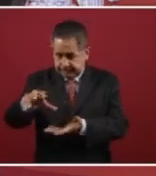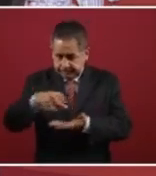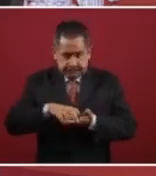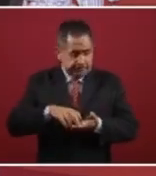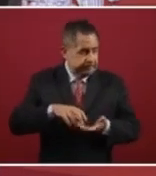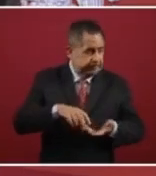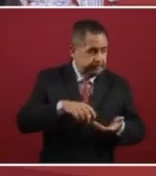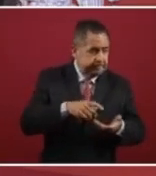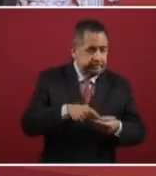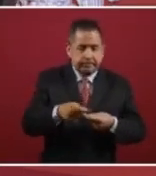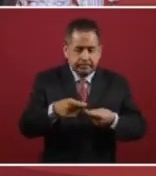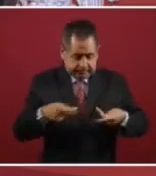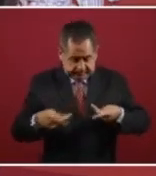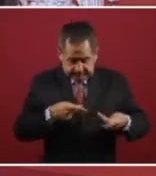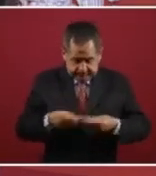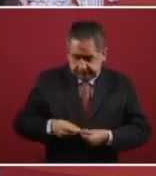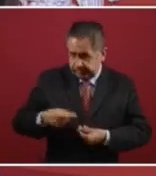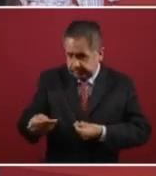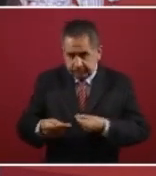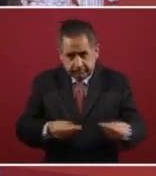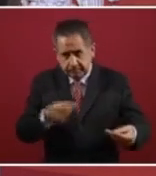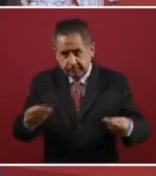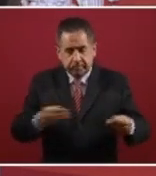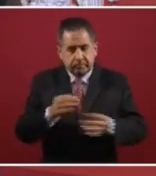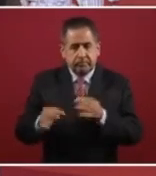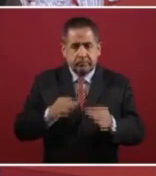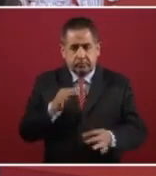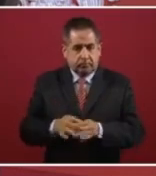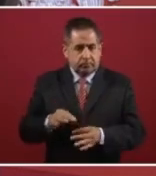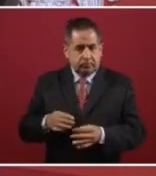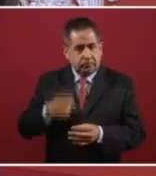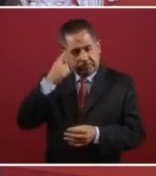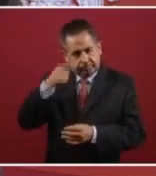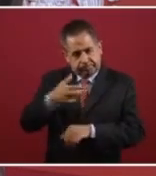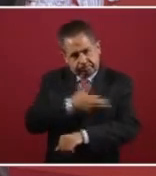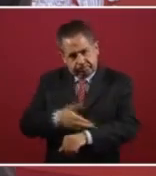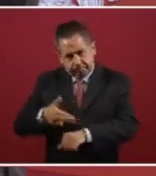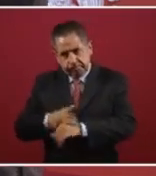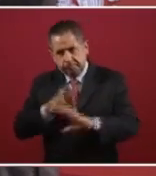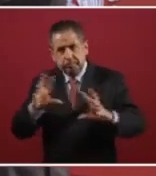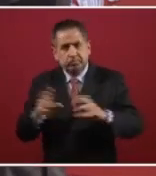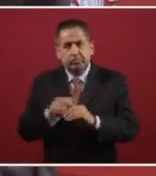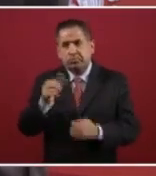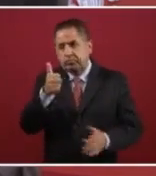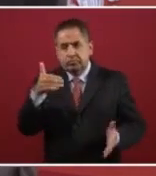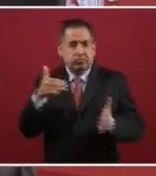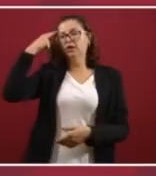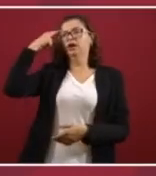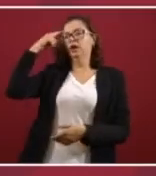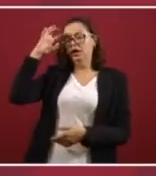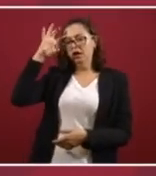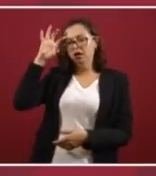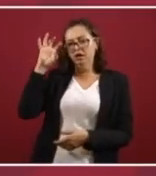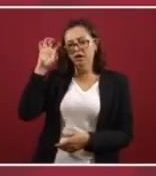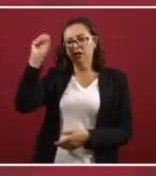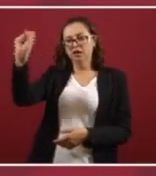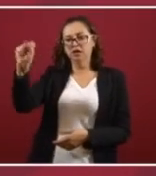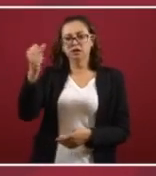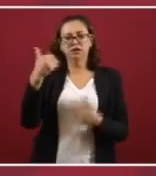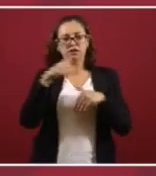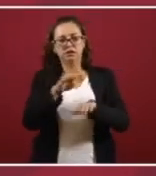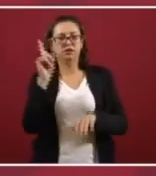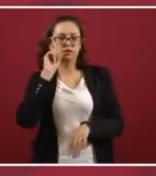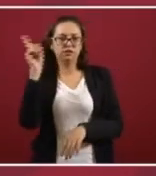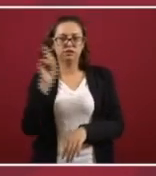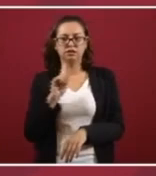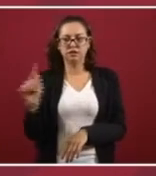que es la preparación, es decir, el gasto de operación, 6.000 millones. En otro tema, el